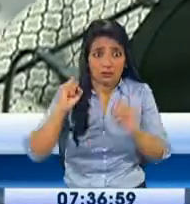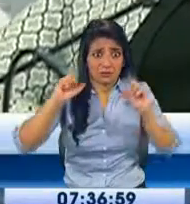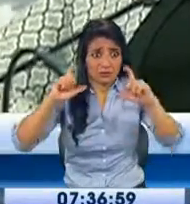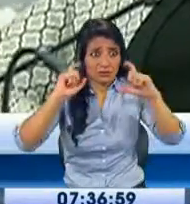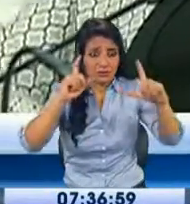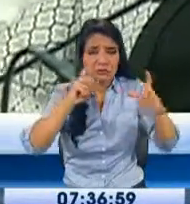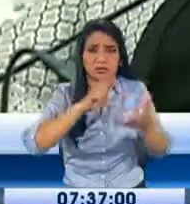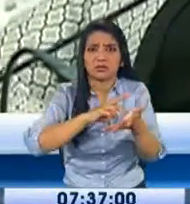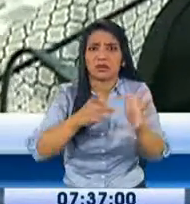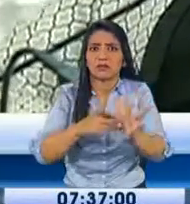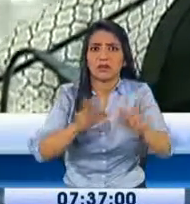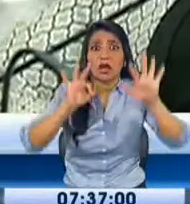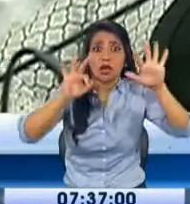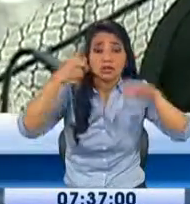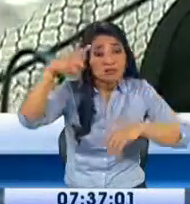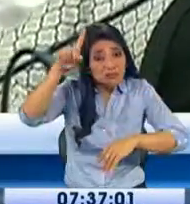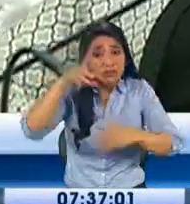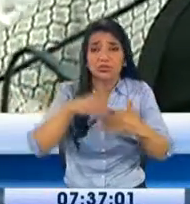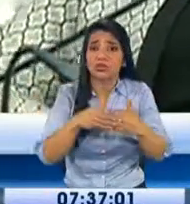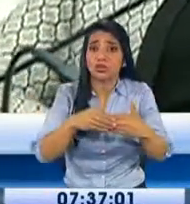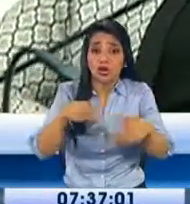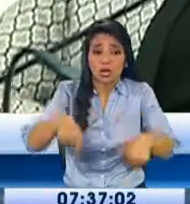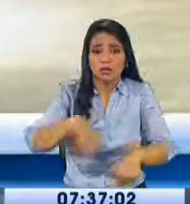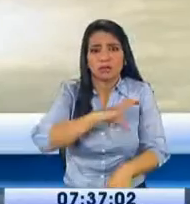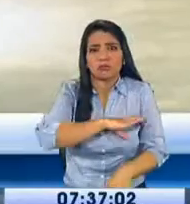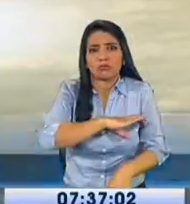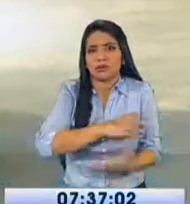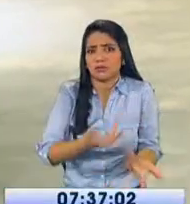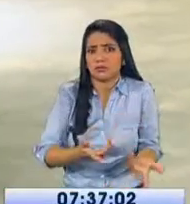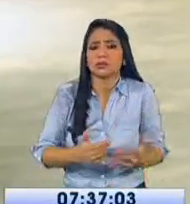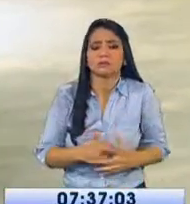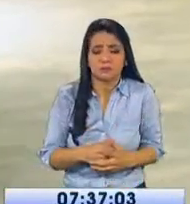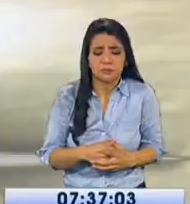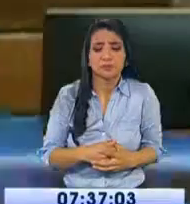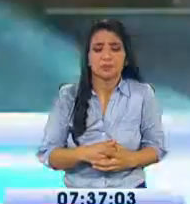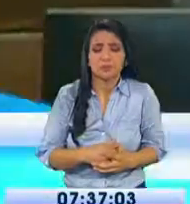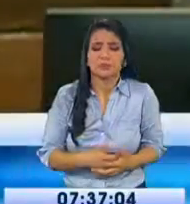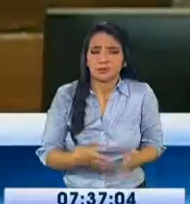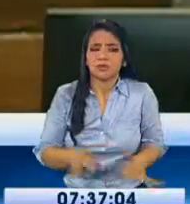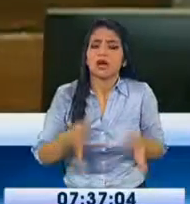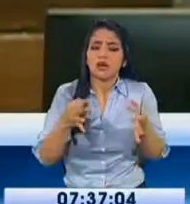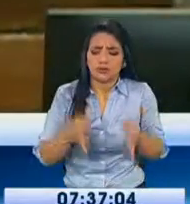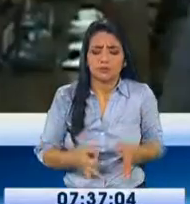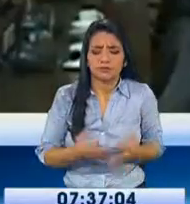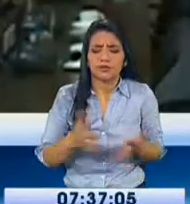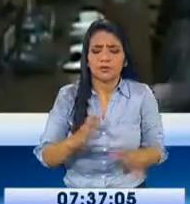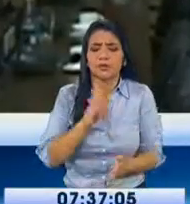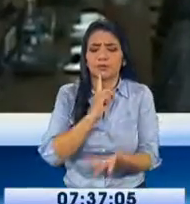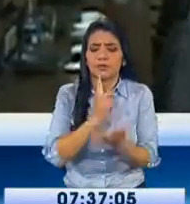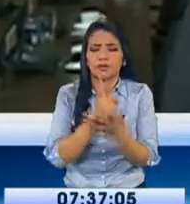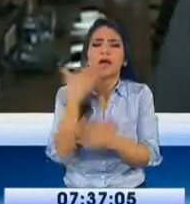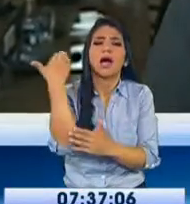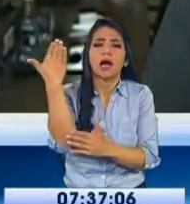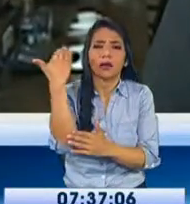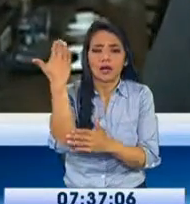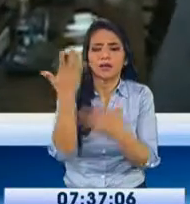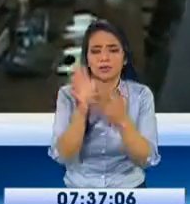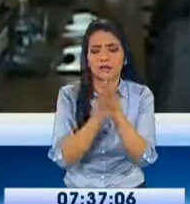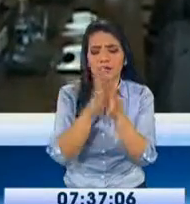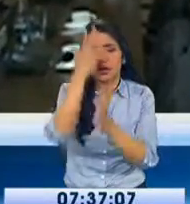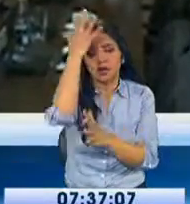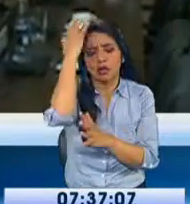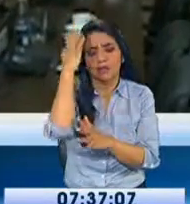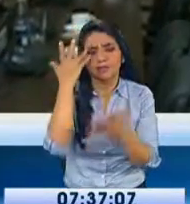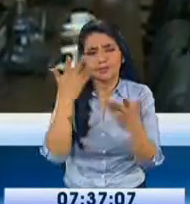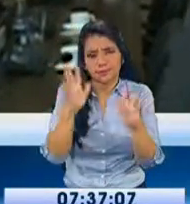le representa 8 millones de dólares de ingresos al municipio. Y así lo reconfirmó Mauricio Rodas. Hemos analizado diferentes